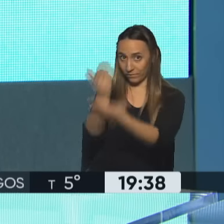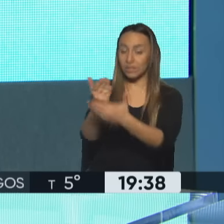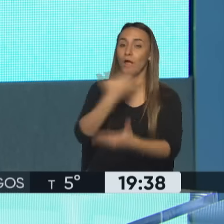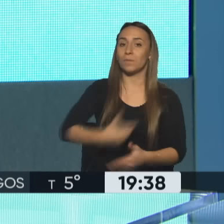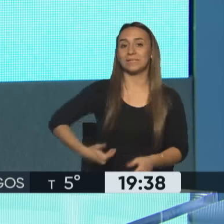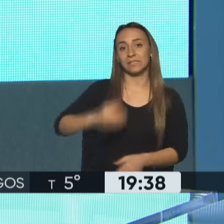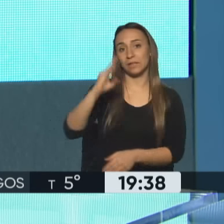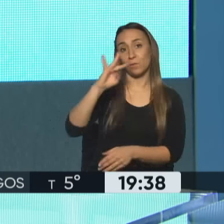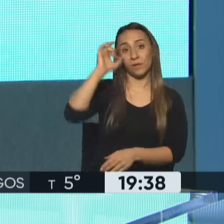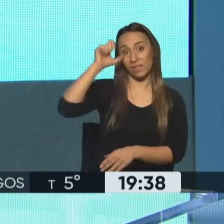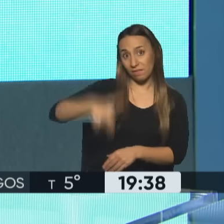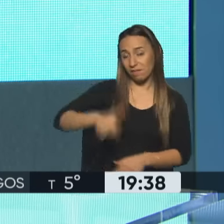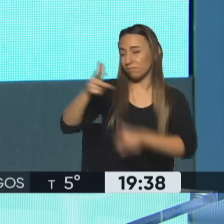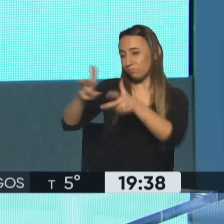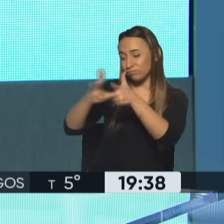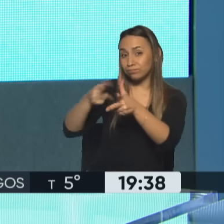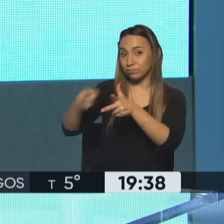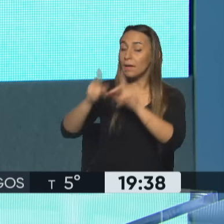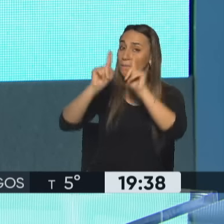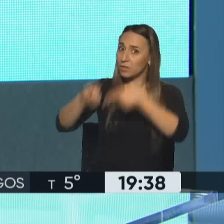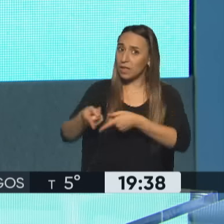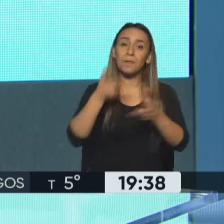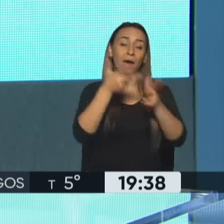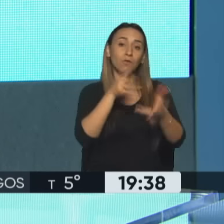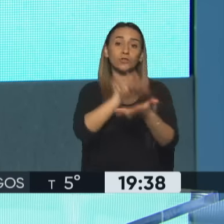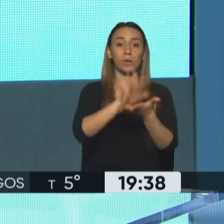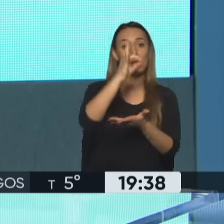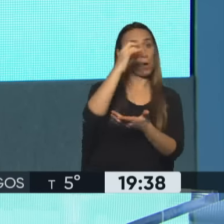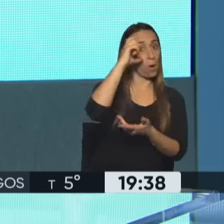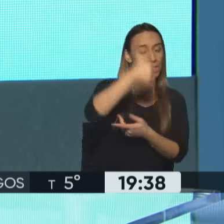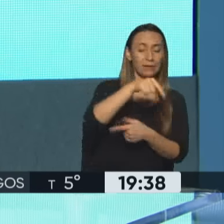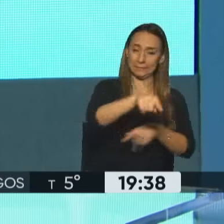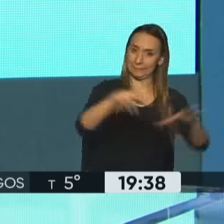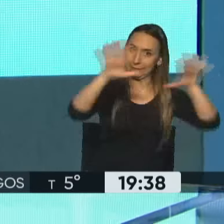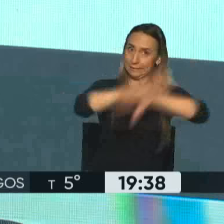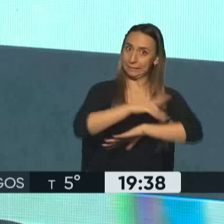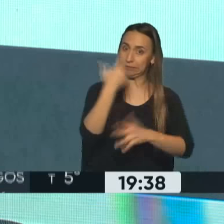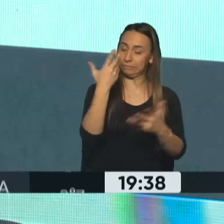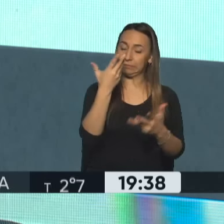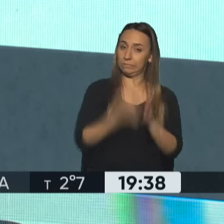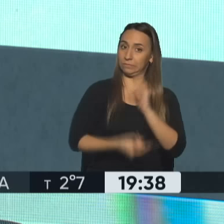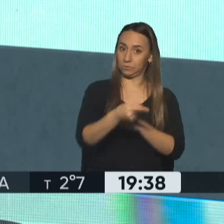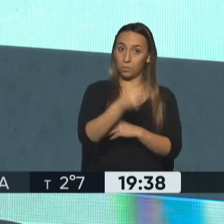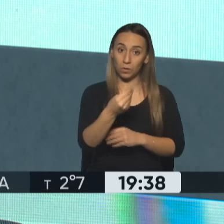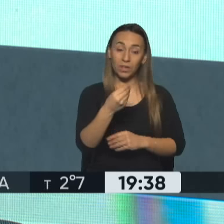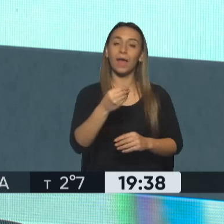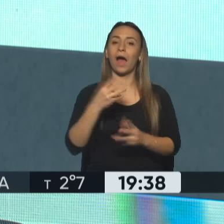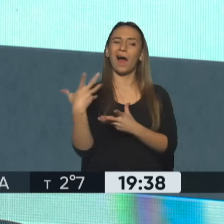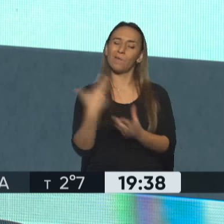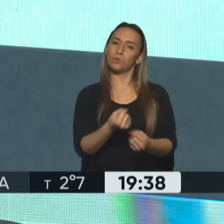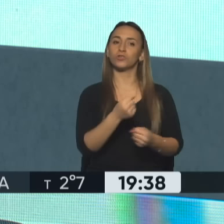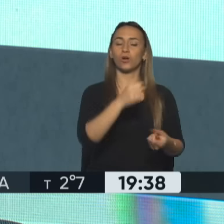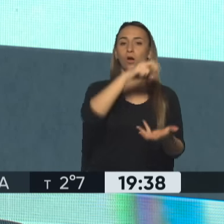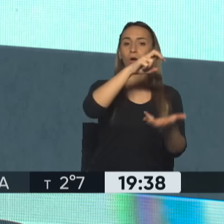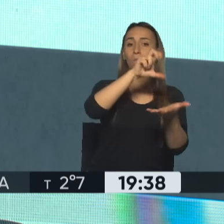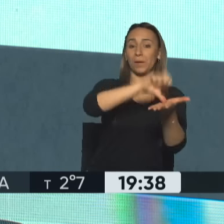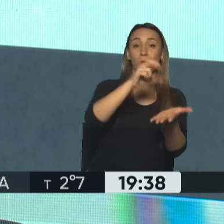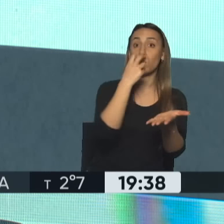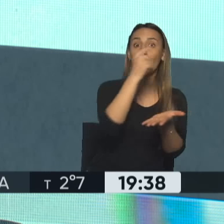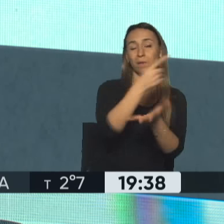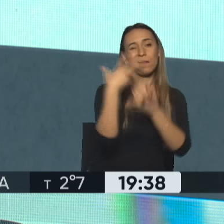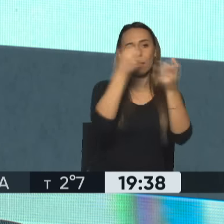con varias de las temáticas también a la oea por el rol en bolivia con el golpe de bolivia sobre todo oración a propósito felicidad acabo de utilizar las palabras que